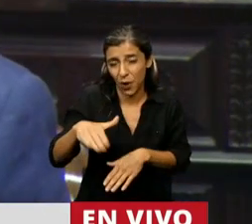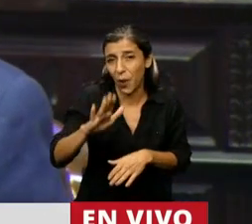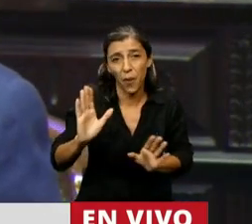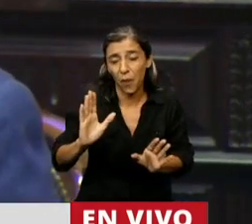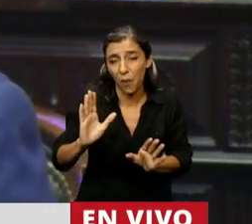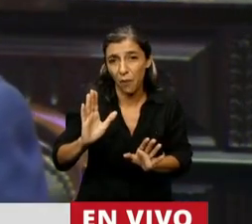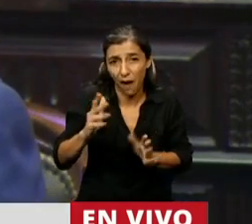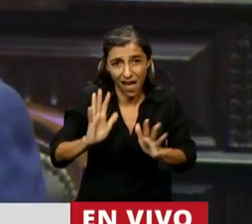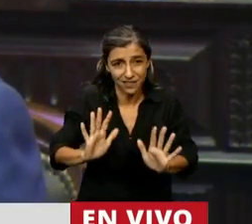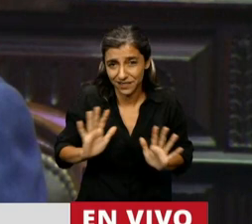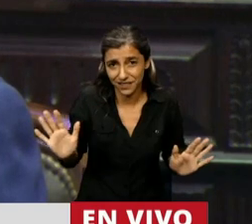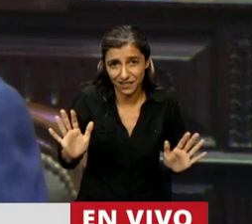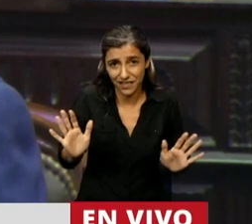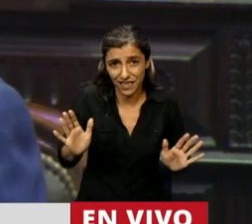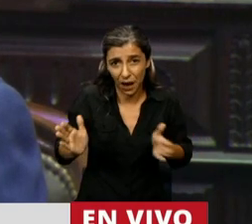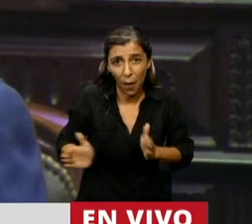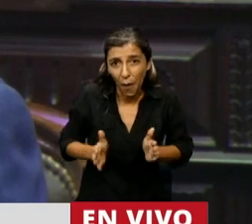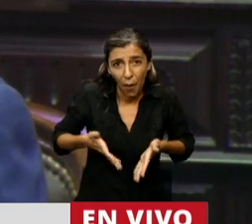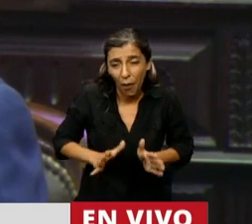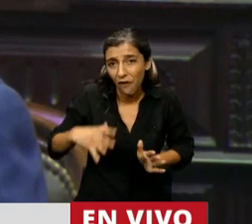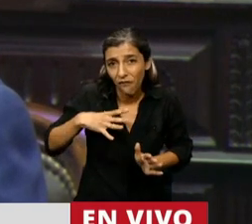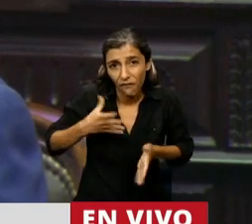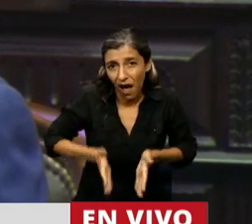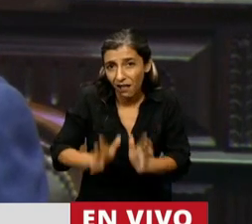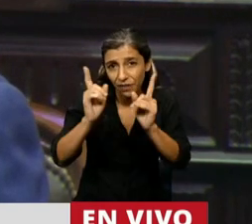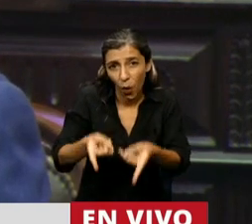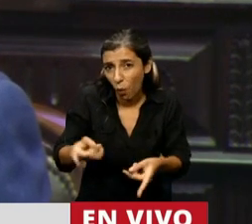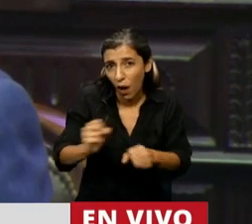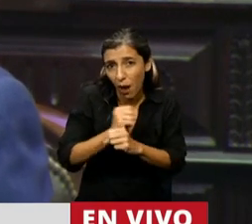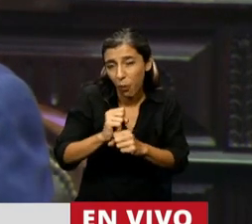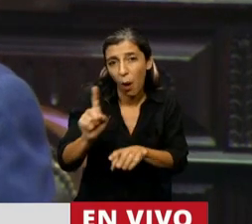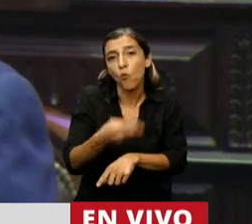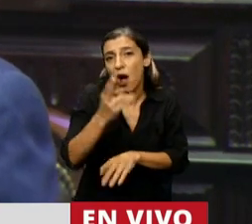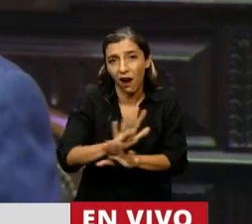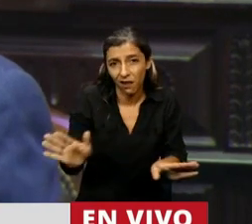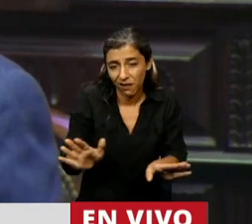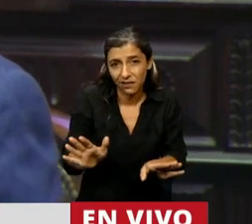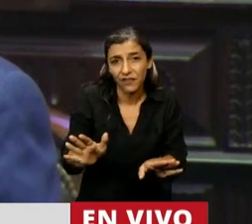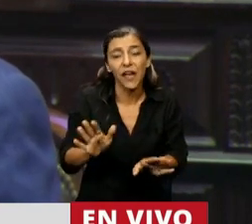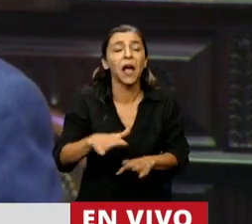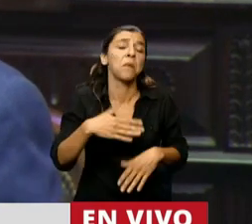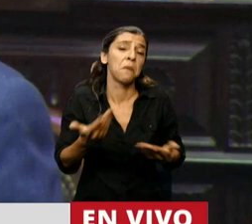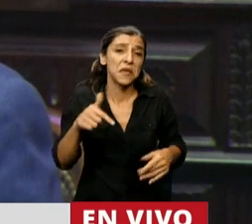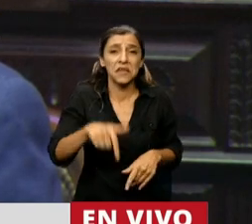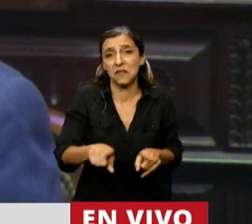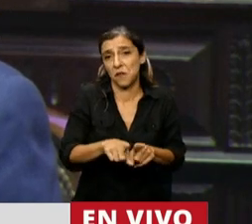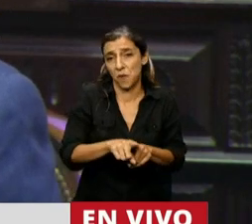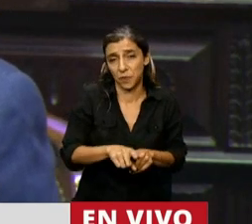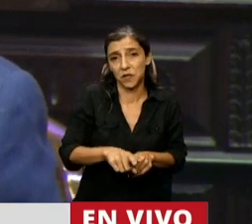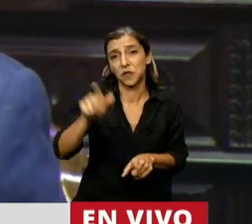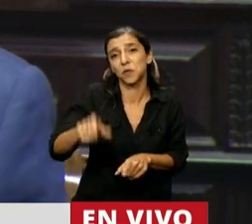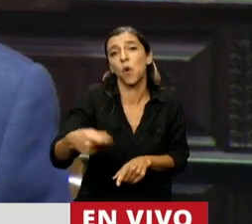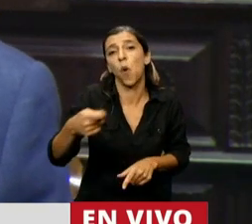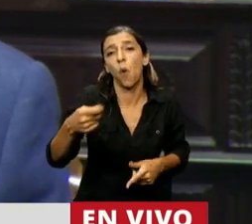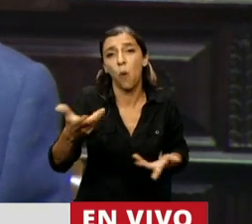tratando que los jubilados cada día estén sumidas más en la ruina y después vendrán los juicios claros pero los juicios en estado